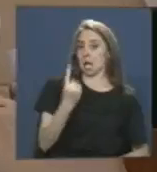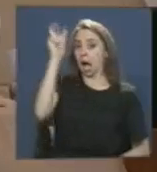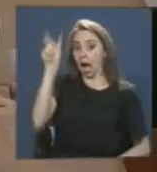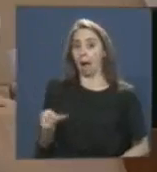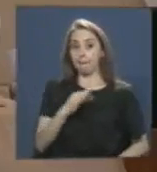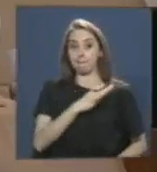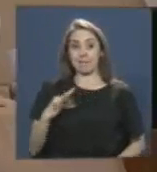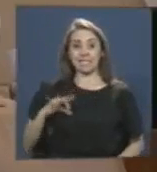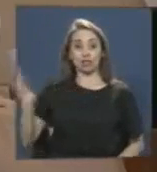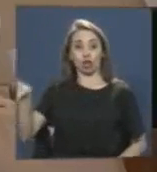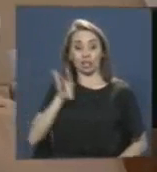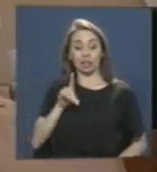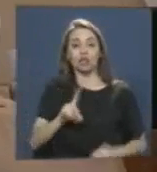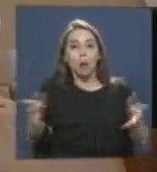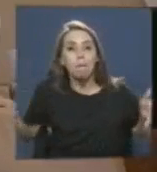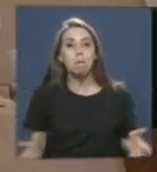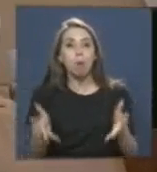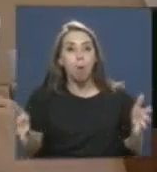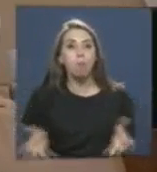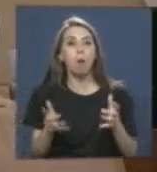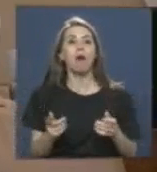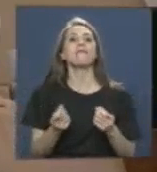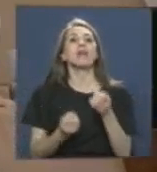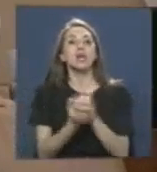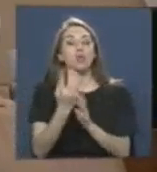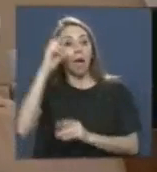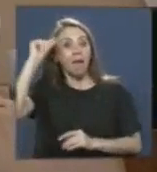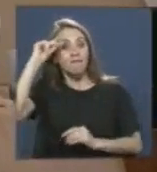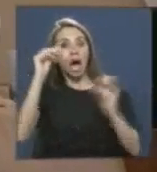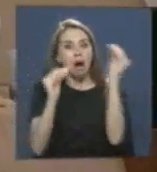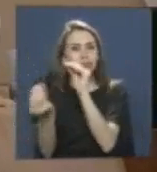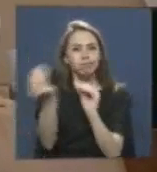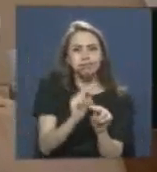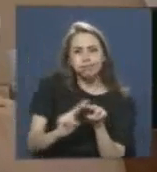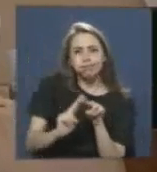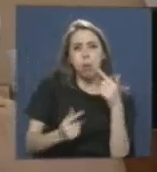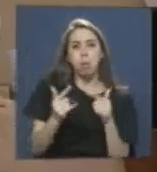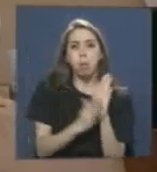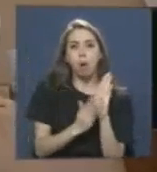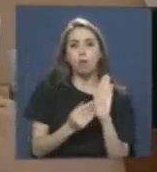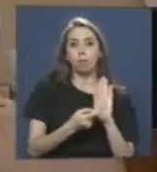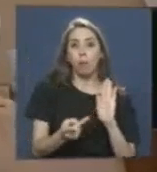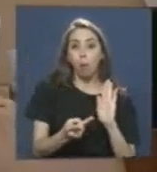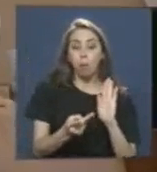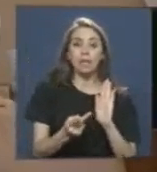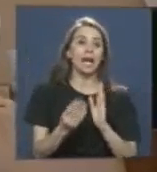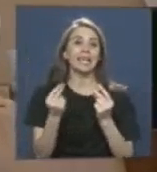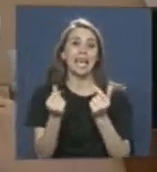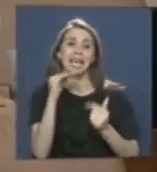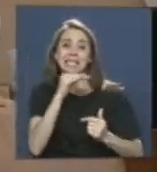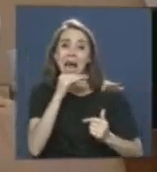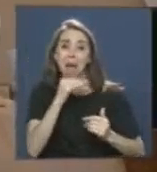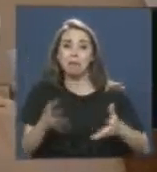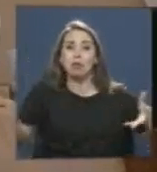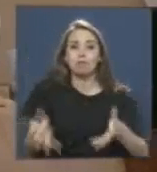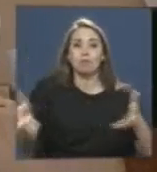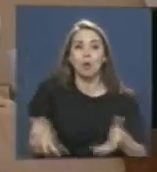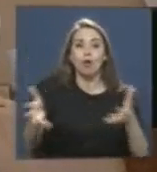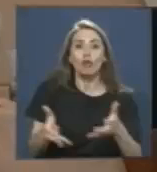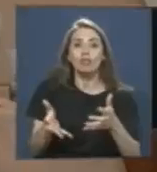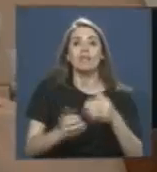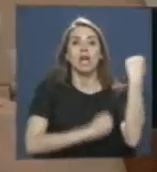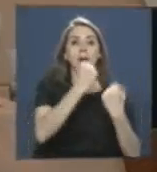un activo promotor y gestor de nuevas políticas públicas concretas que aceleren exponencialmente los incentivos al